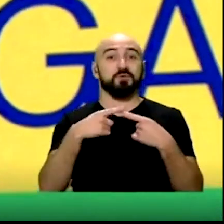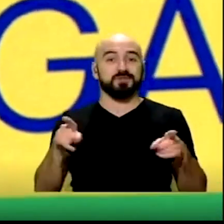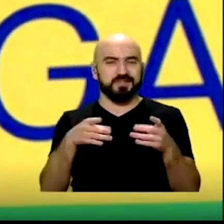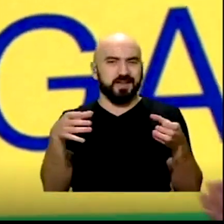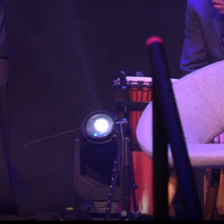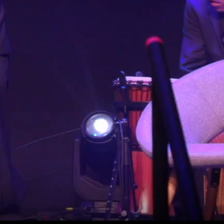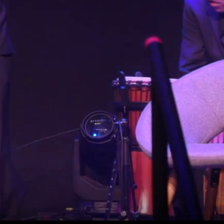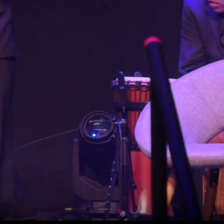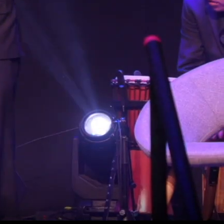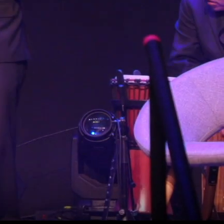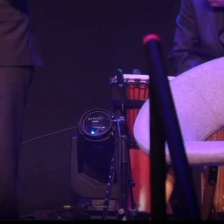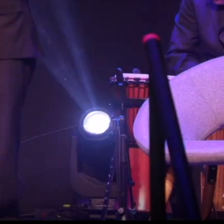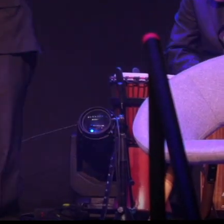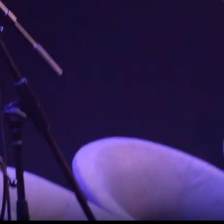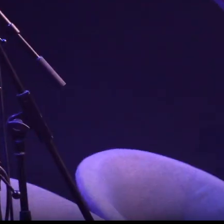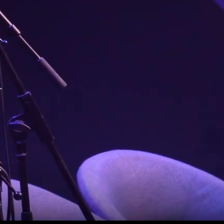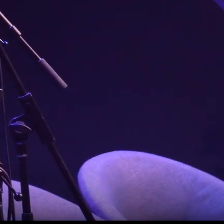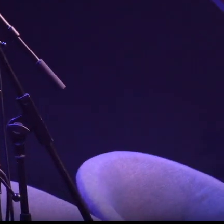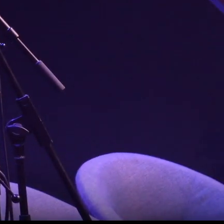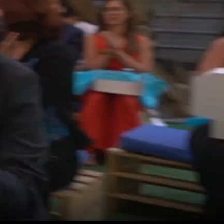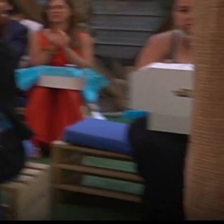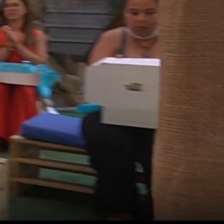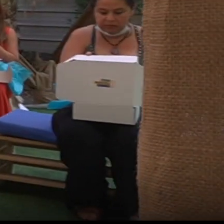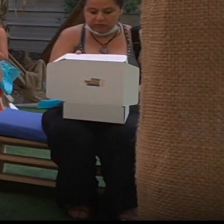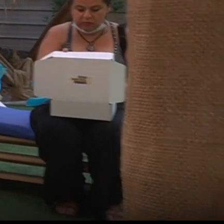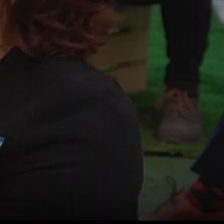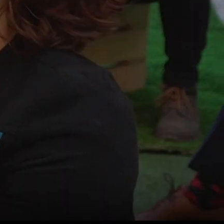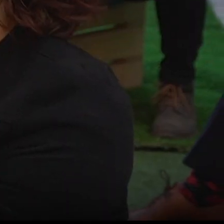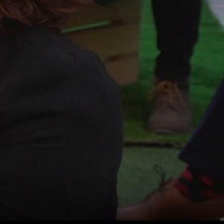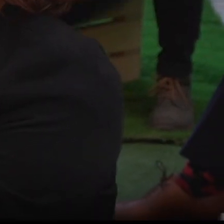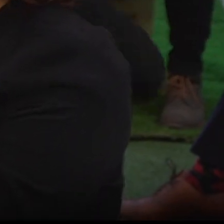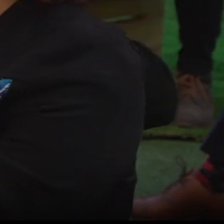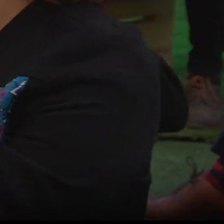año 2020 para el profe Cristóbal Rojas Paso.